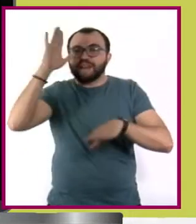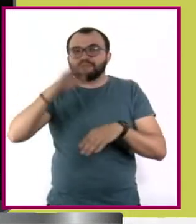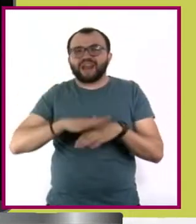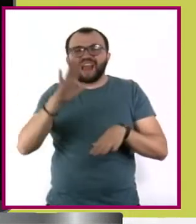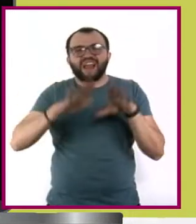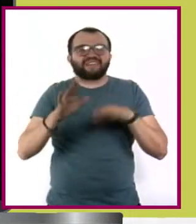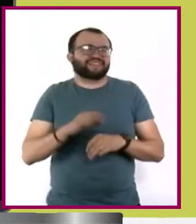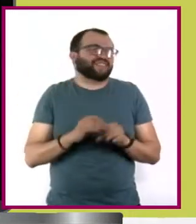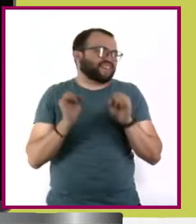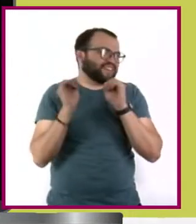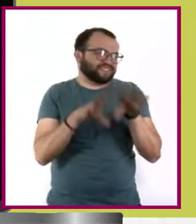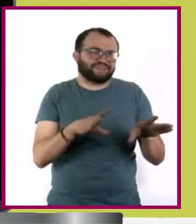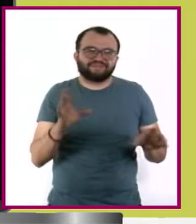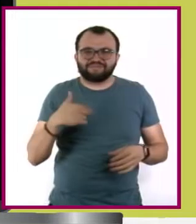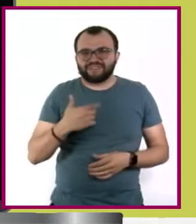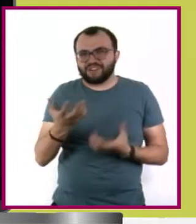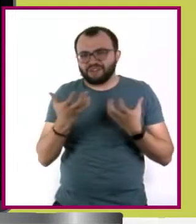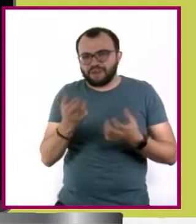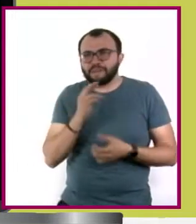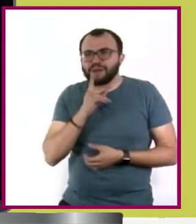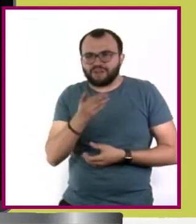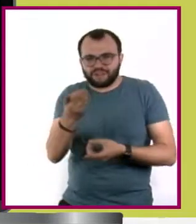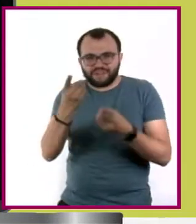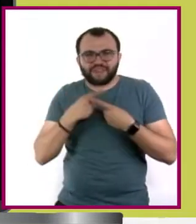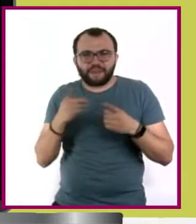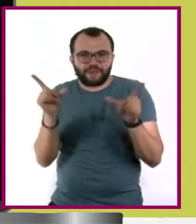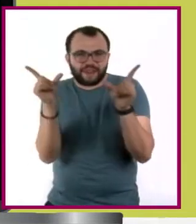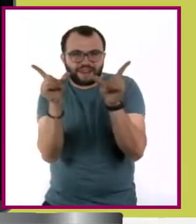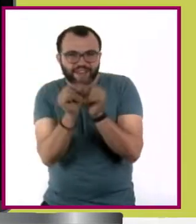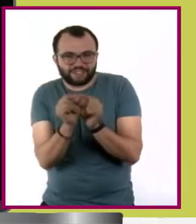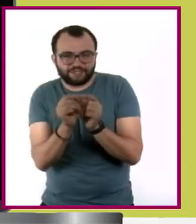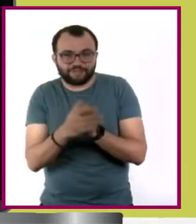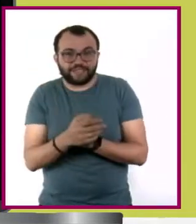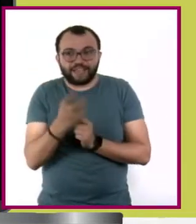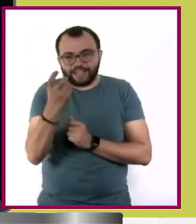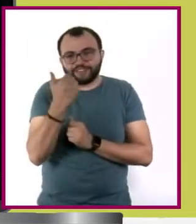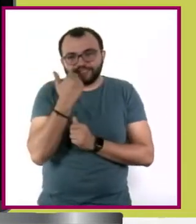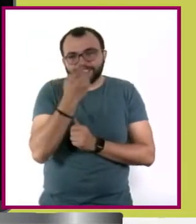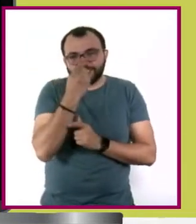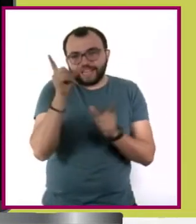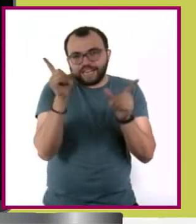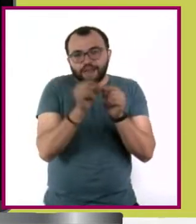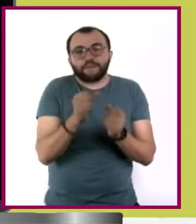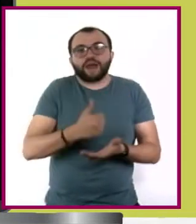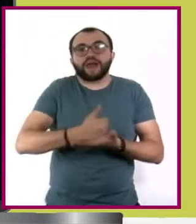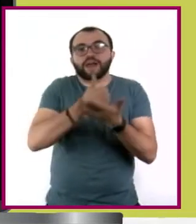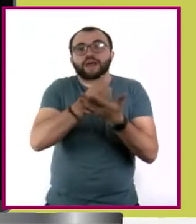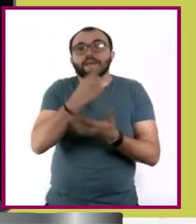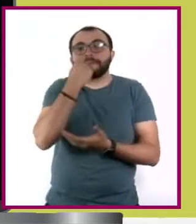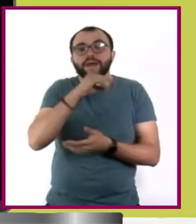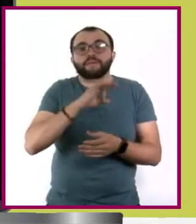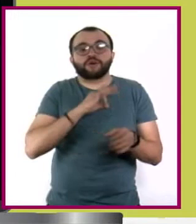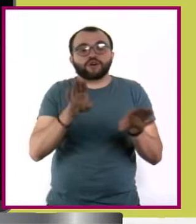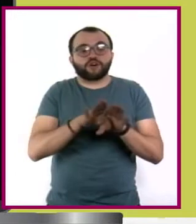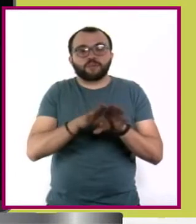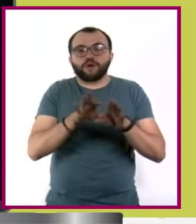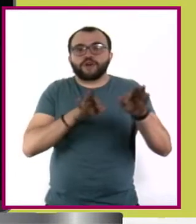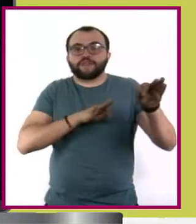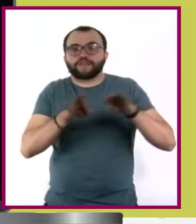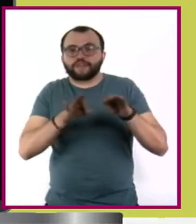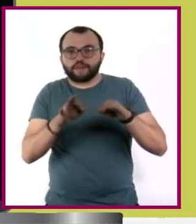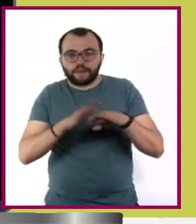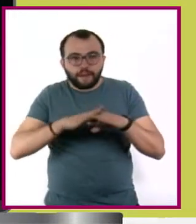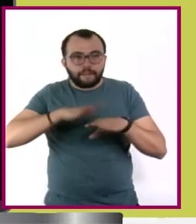pueden dar un resumen. Y entonces en eso consiste resumir. Nos va a ayudar a maximizar nuestro trabajo,